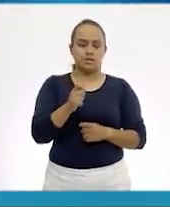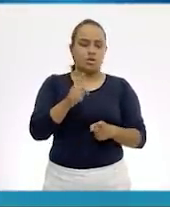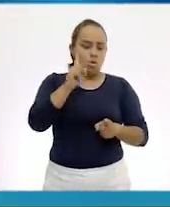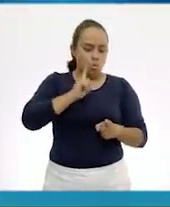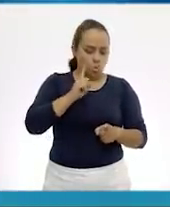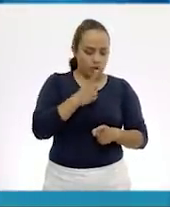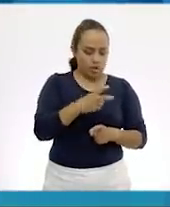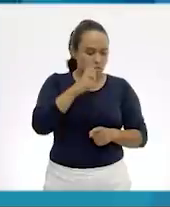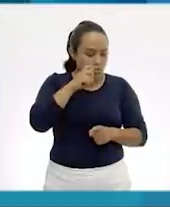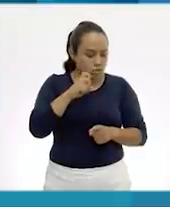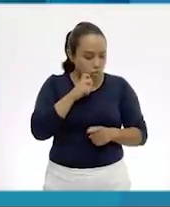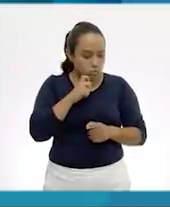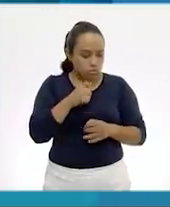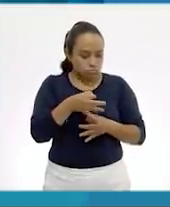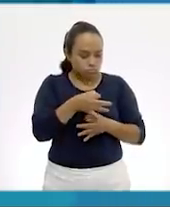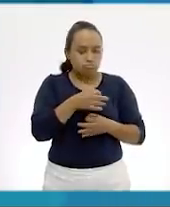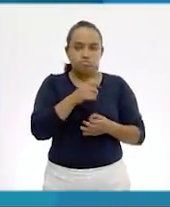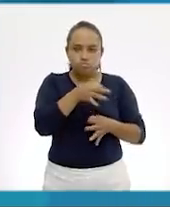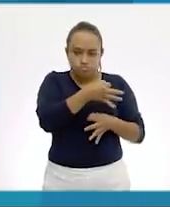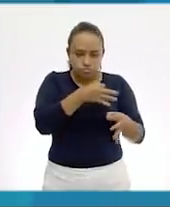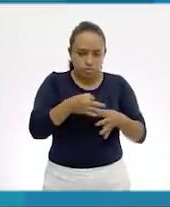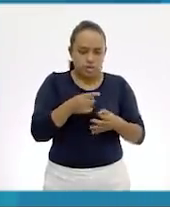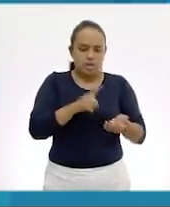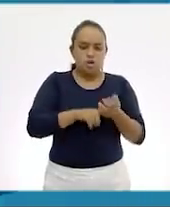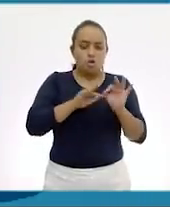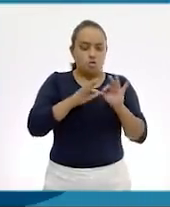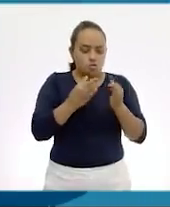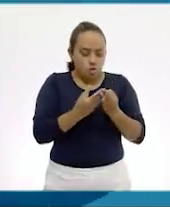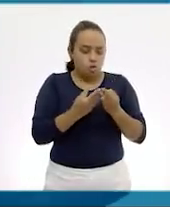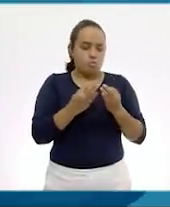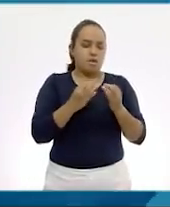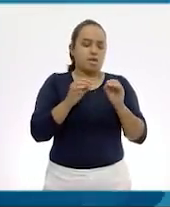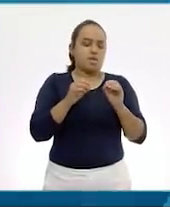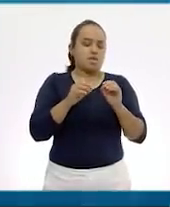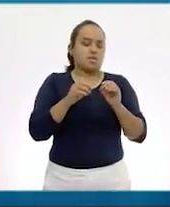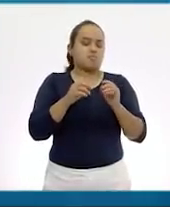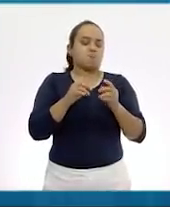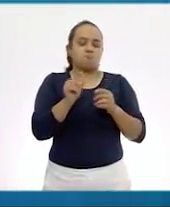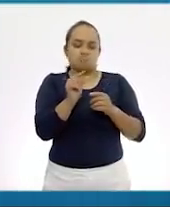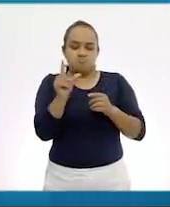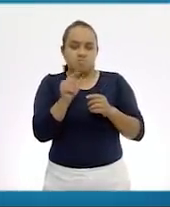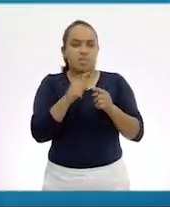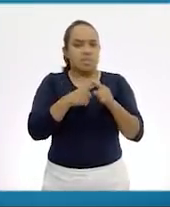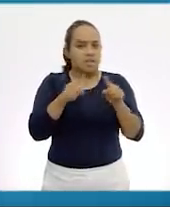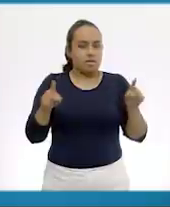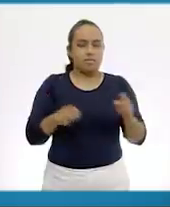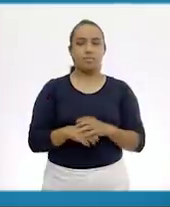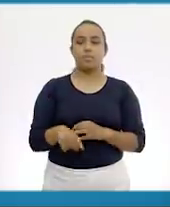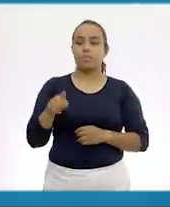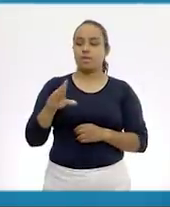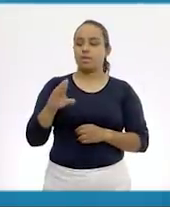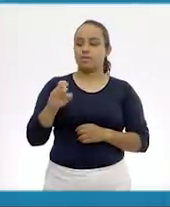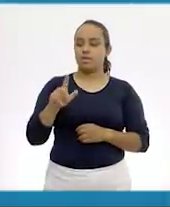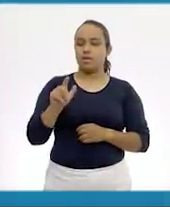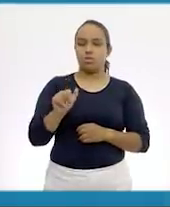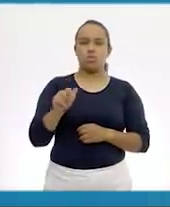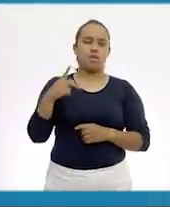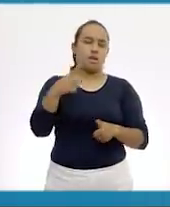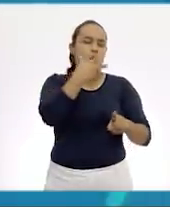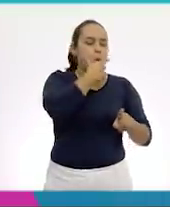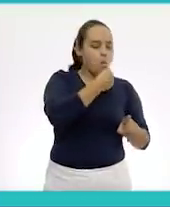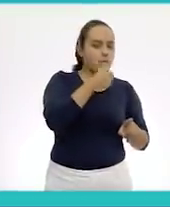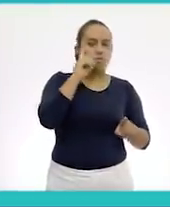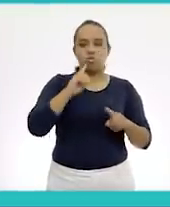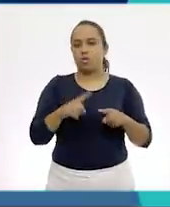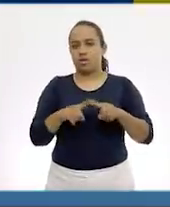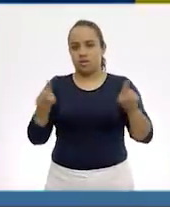de las mujeres y son de diferente forma y tamaño que los espermatozoides, que son las células sexuales masculinas.